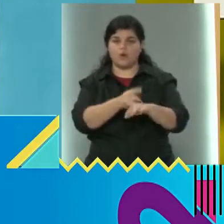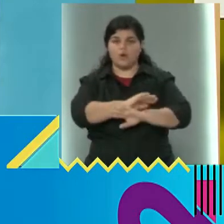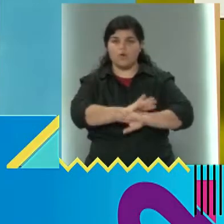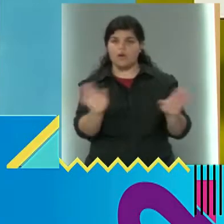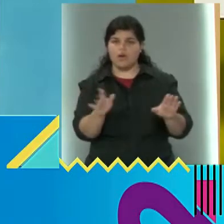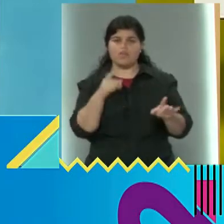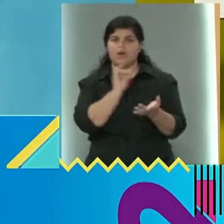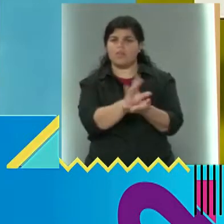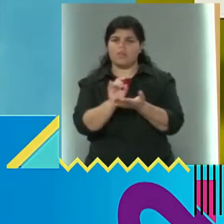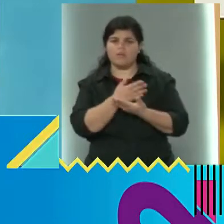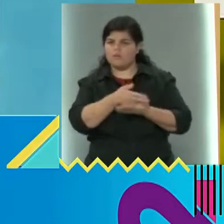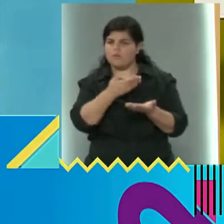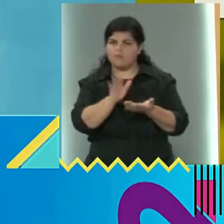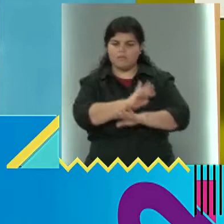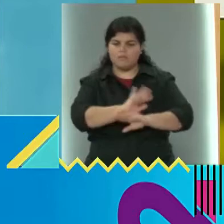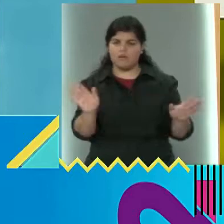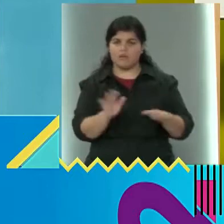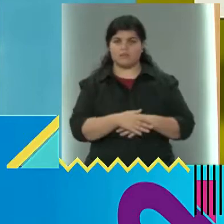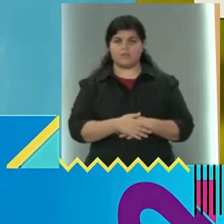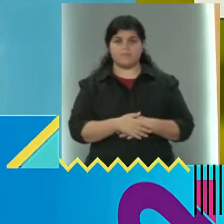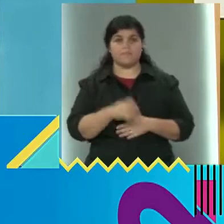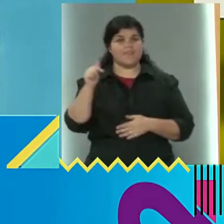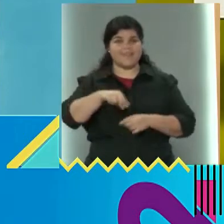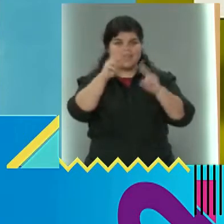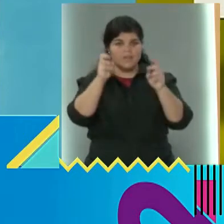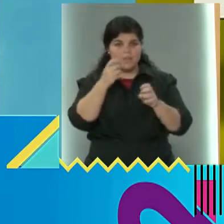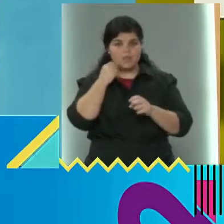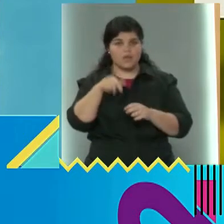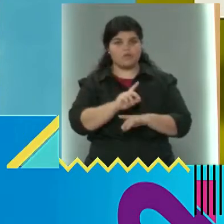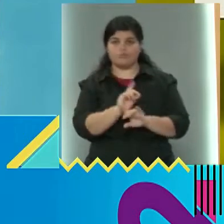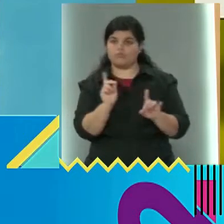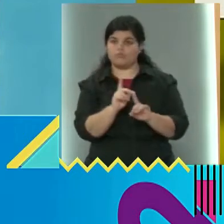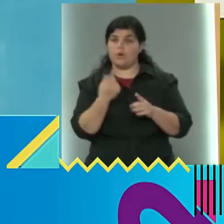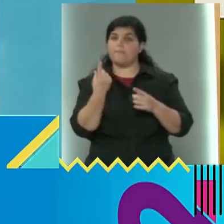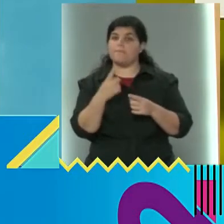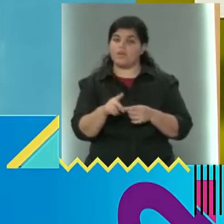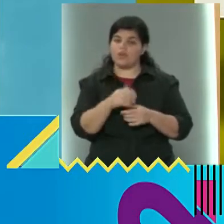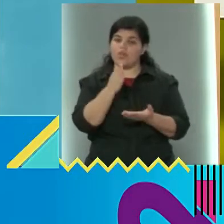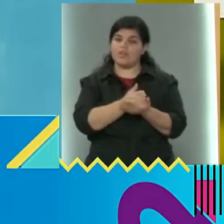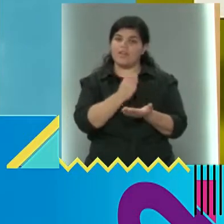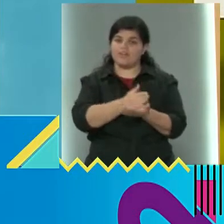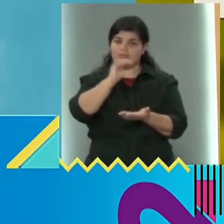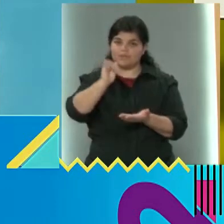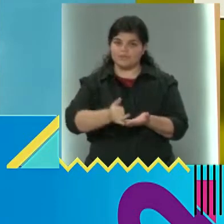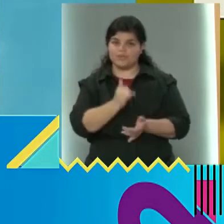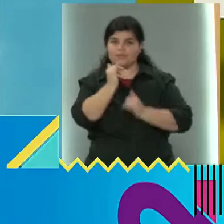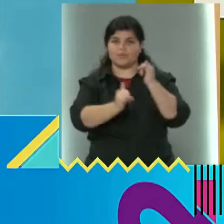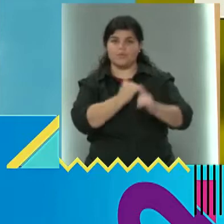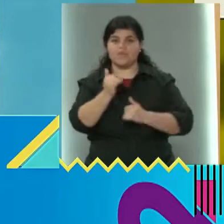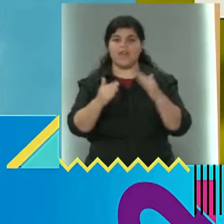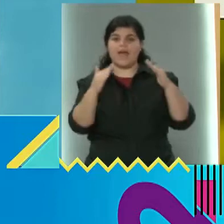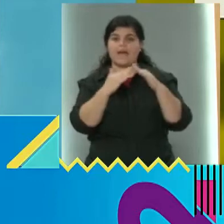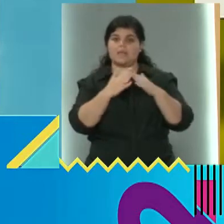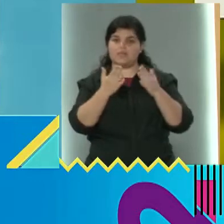de efemérides y de conmemoración. No es el tema del día, pero sí vamos a estar hablando acerca de derechos, porque la casa propia,